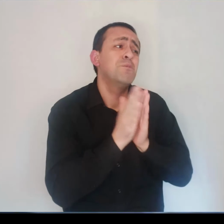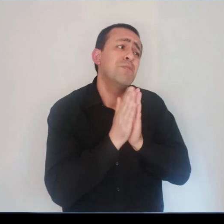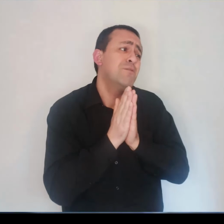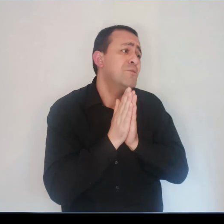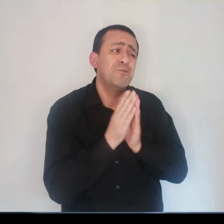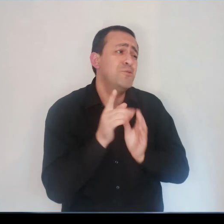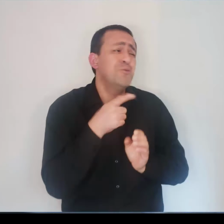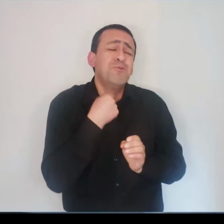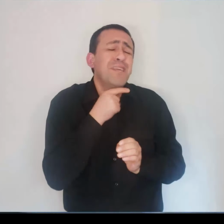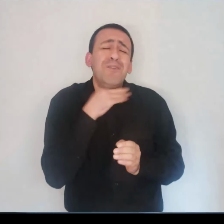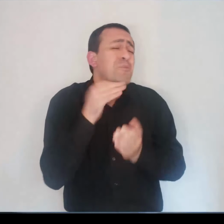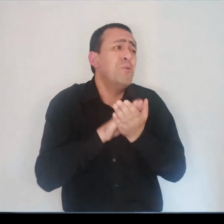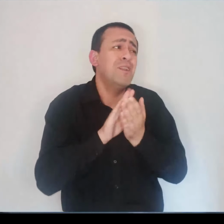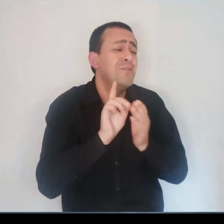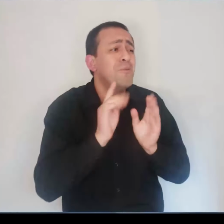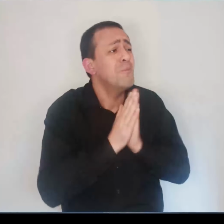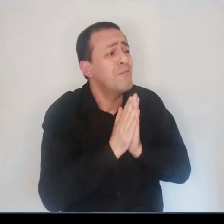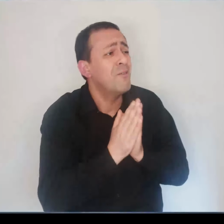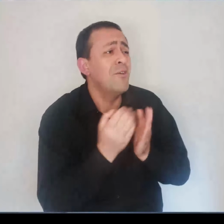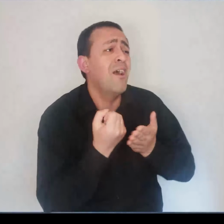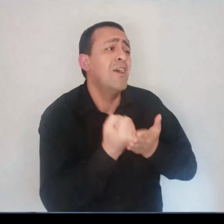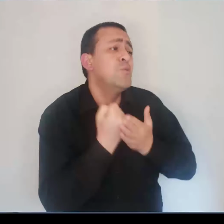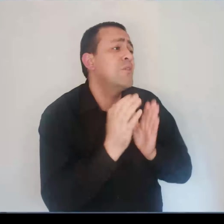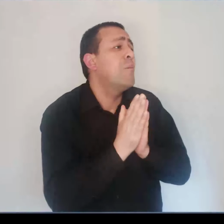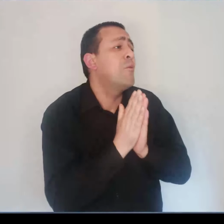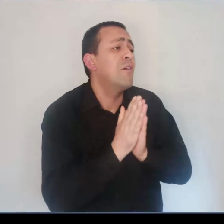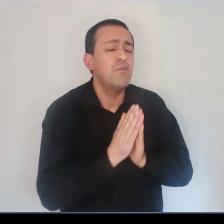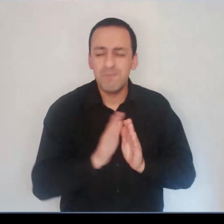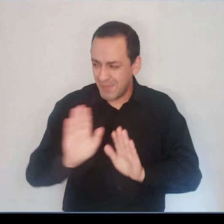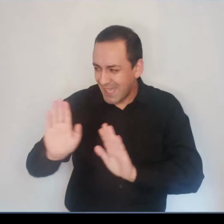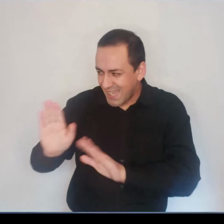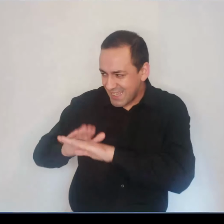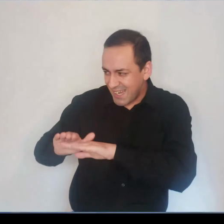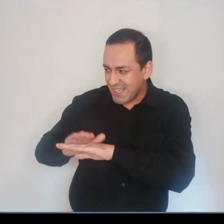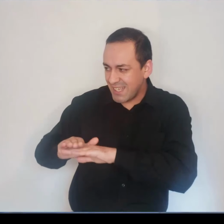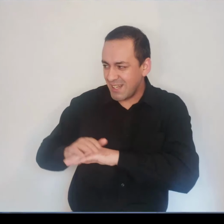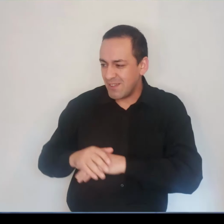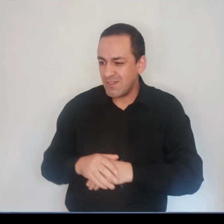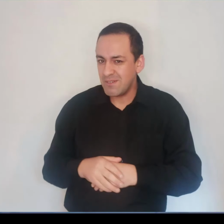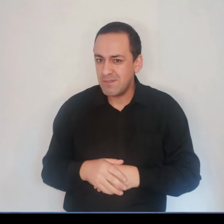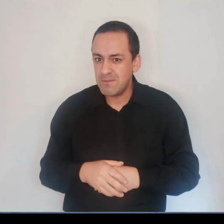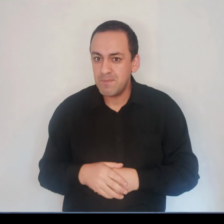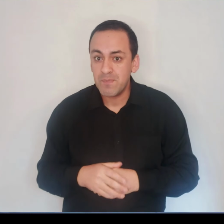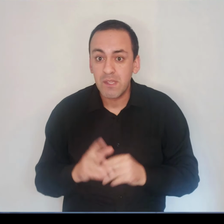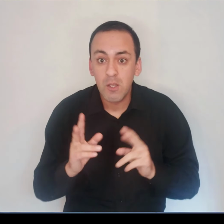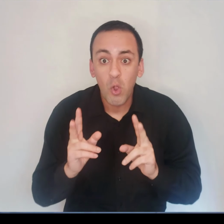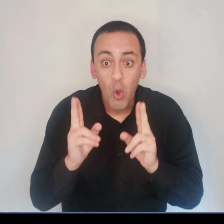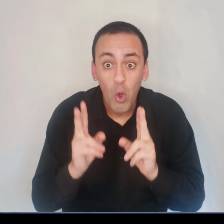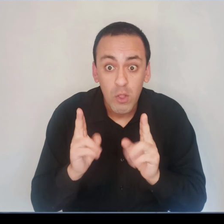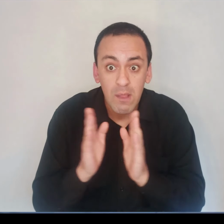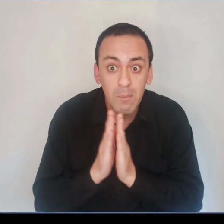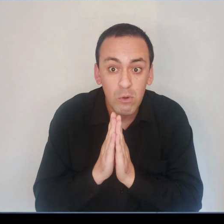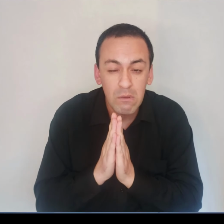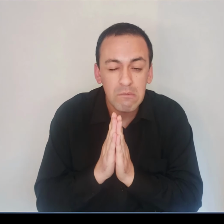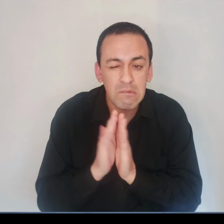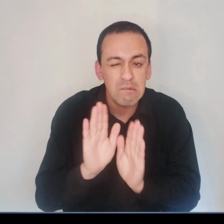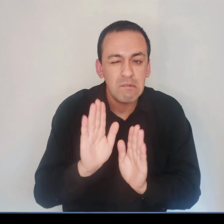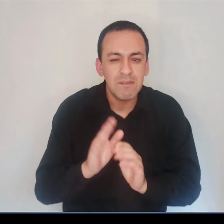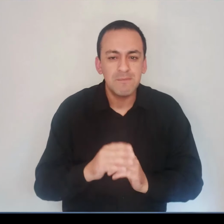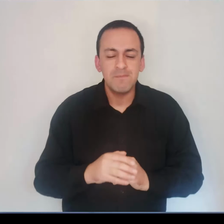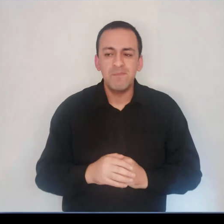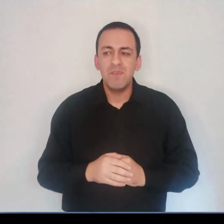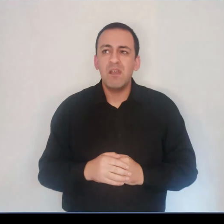¡Por favor, diles! ¡No quiero morir, Ralfi! Ok, ok, ok, ok, ok. Tú puedes editar eso, ¿cierto?